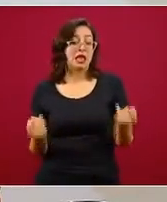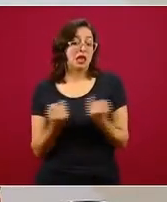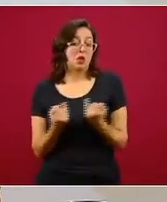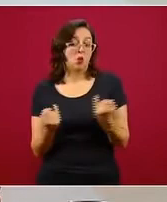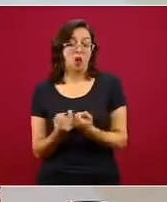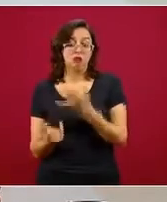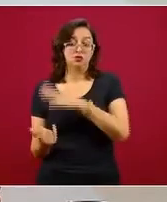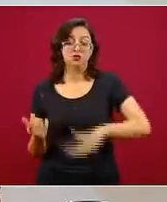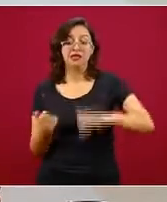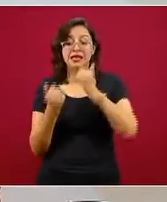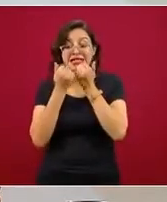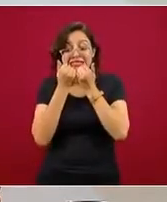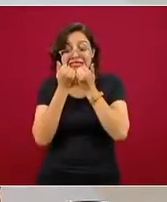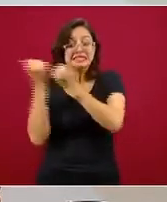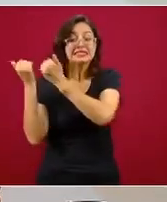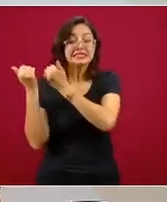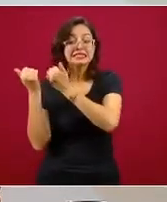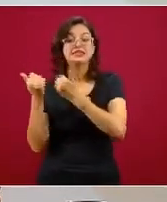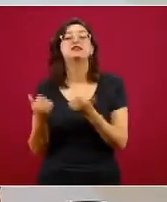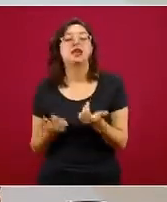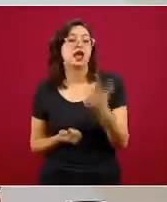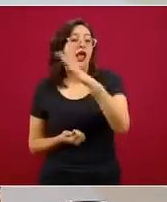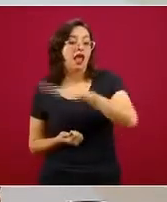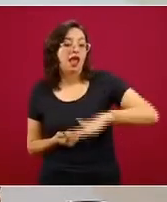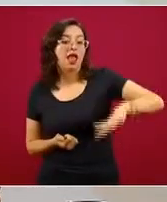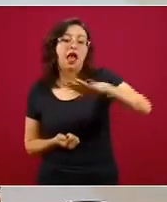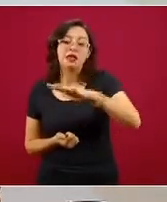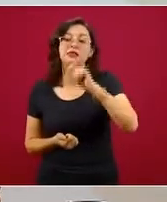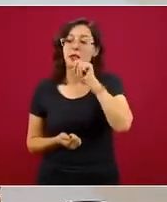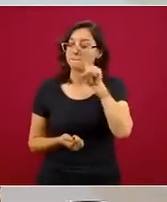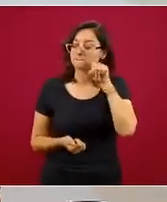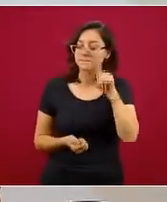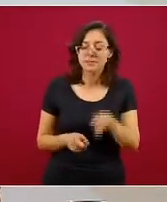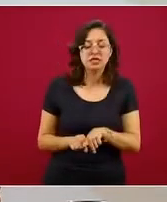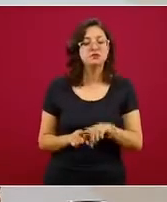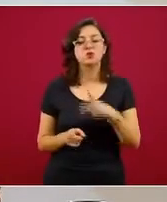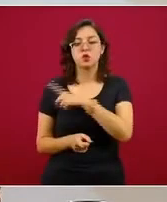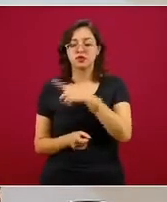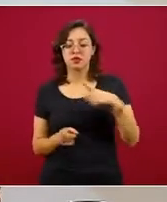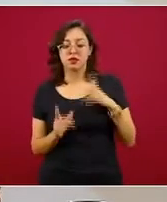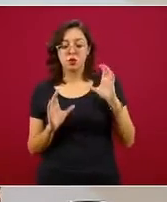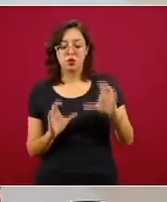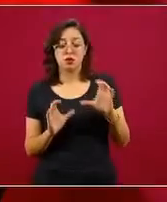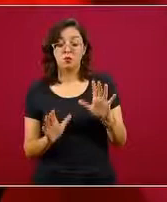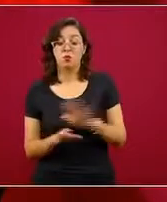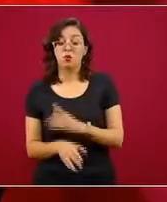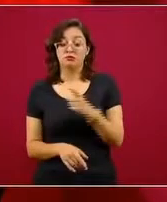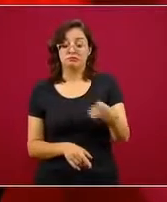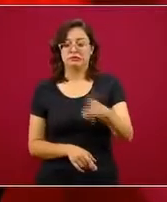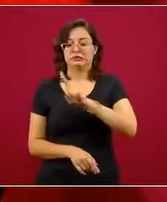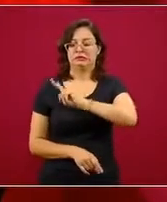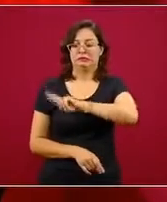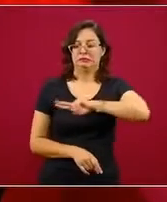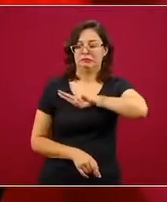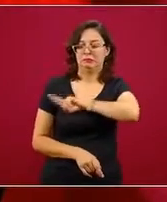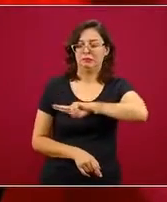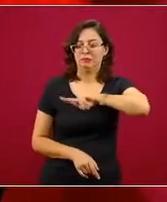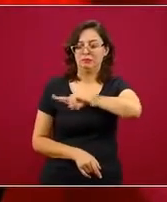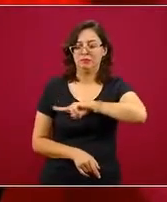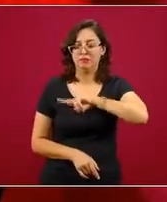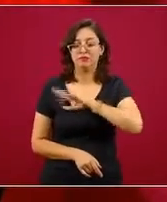representan espacios donde tenemos que trabajar en agendas de toxicidad ambiental relacionadas